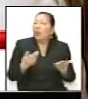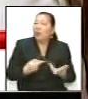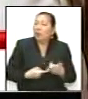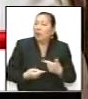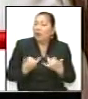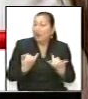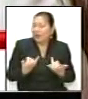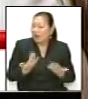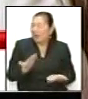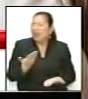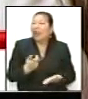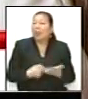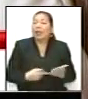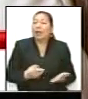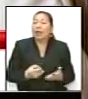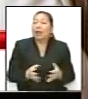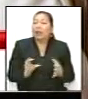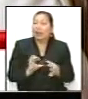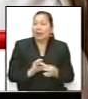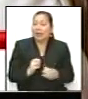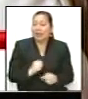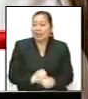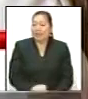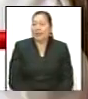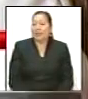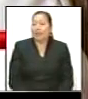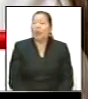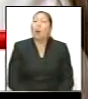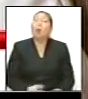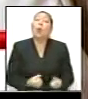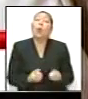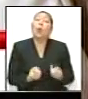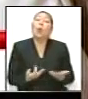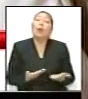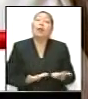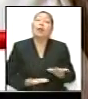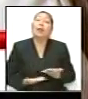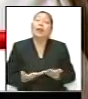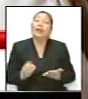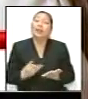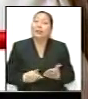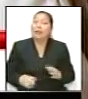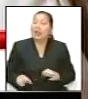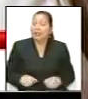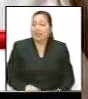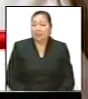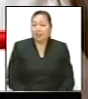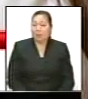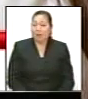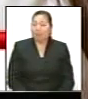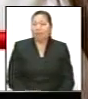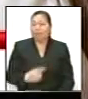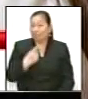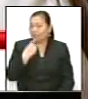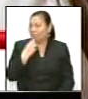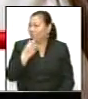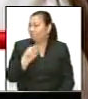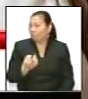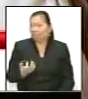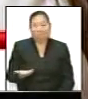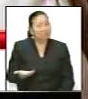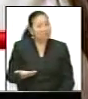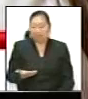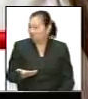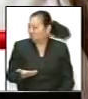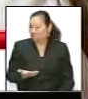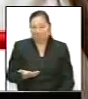transferido? Es decir, ¿a qué unidades ejecutoras y cuánto de esas transferencias se han ejecutado? Porque, la verdad, nosotros no